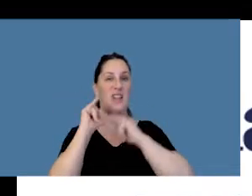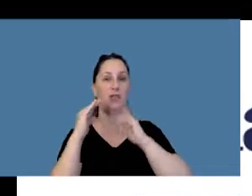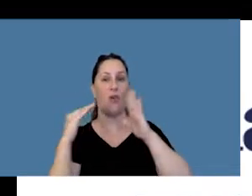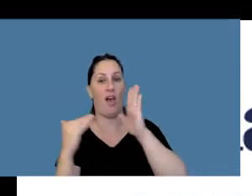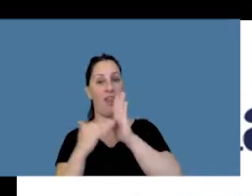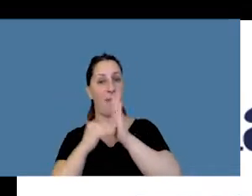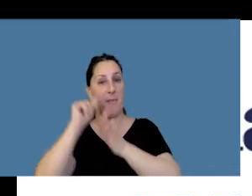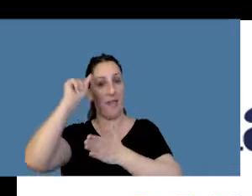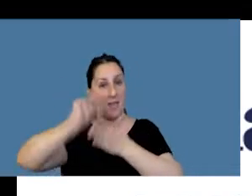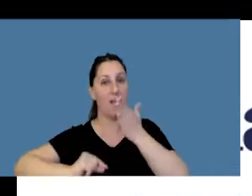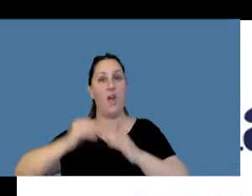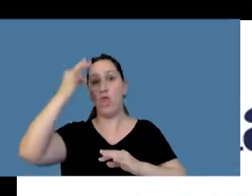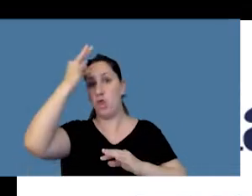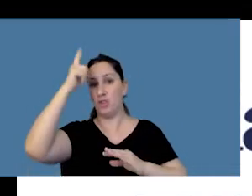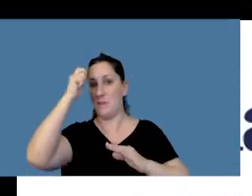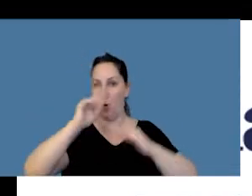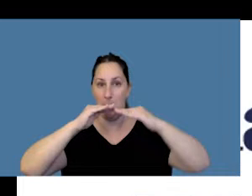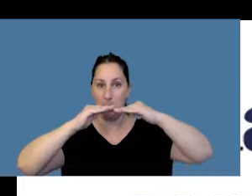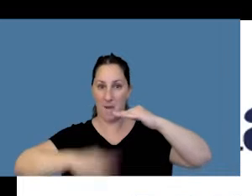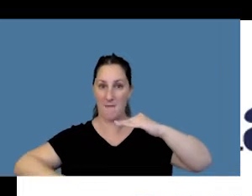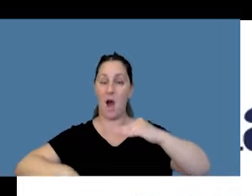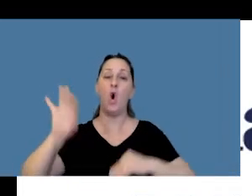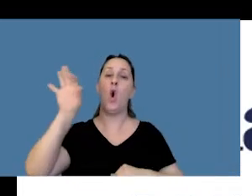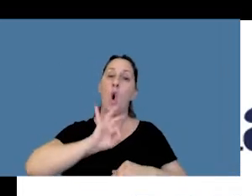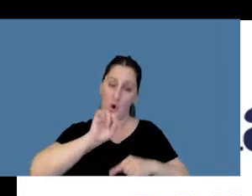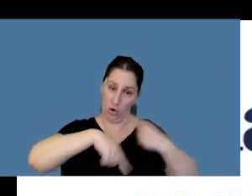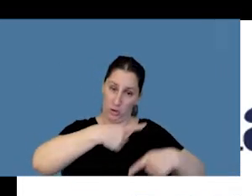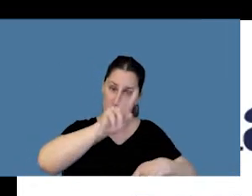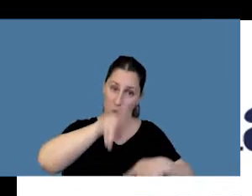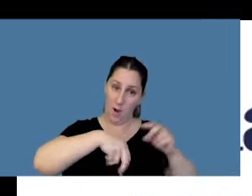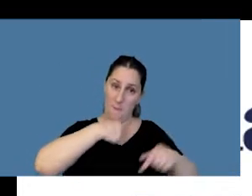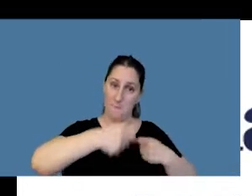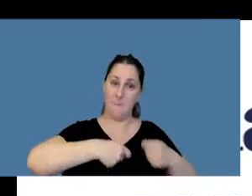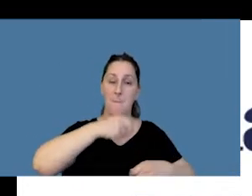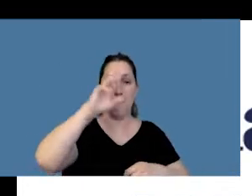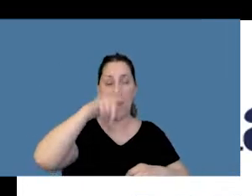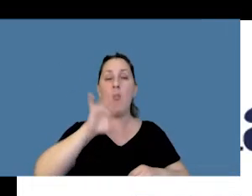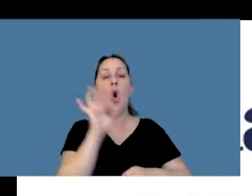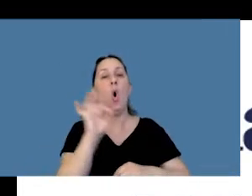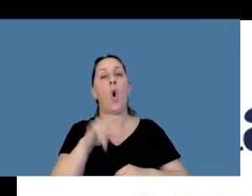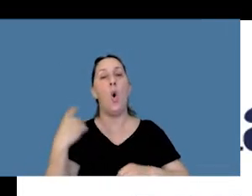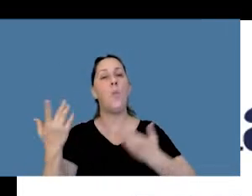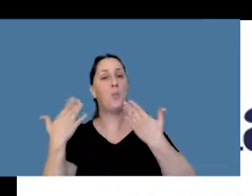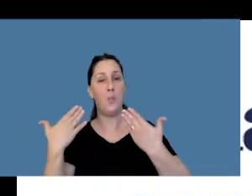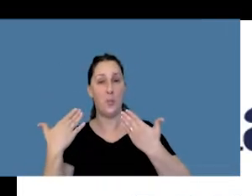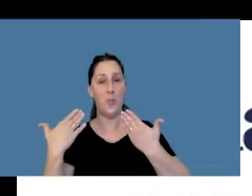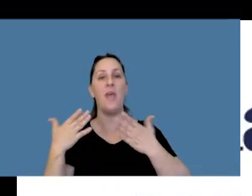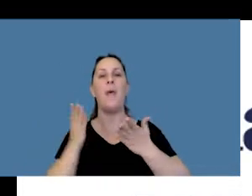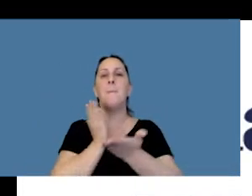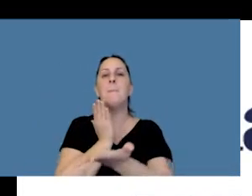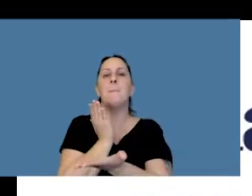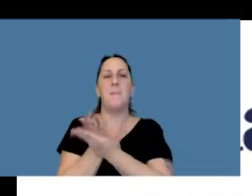dependencia 12 meses, o caso contrario, tendrá la posibilidad de